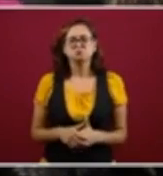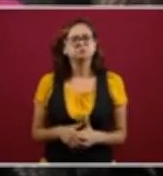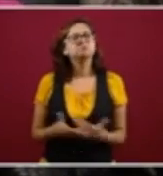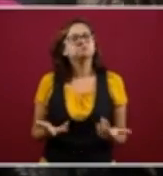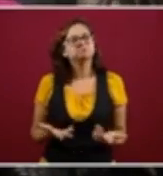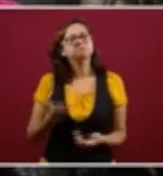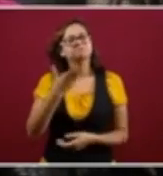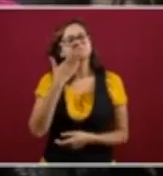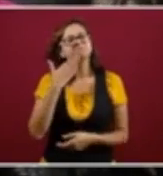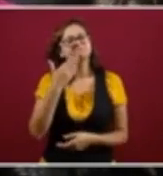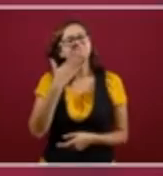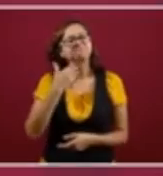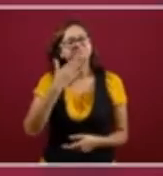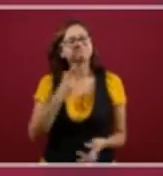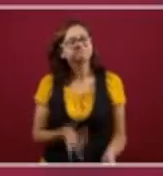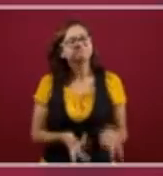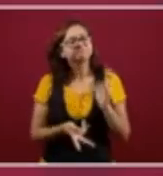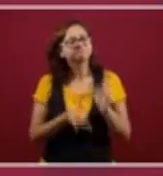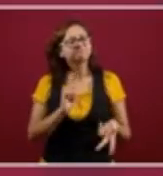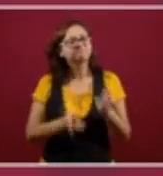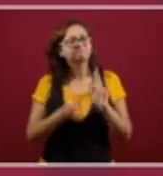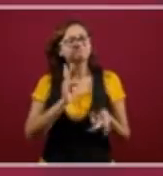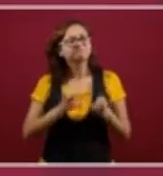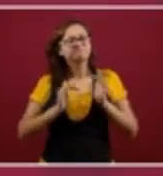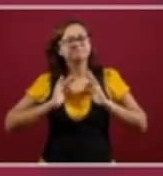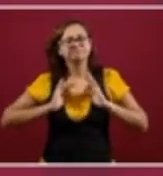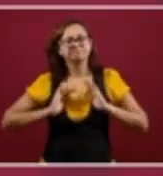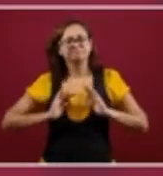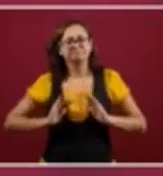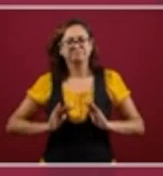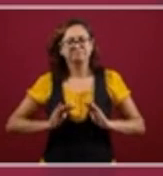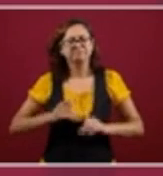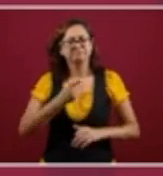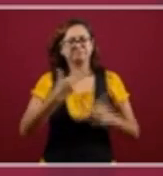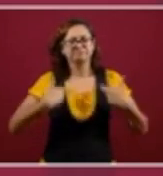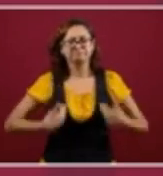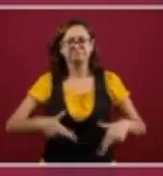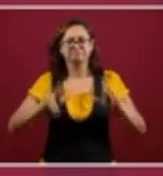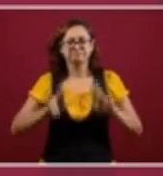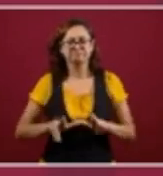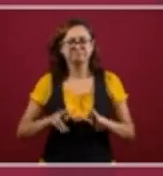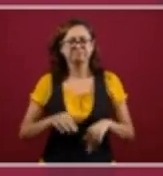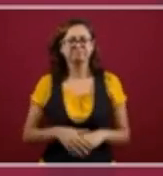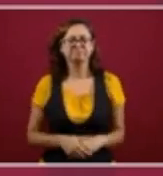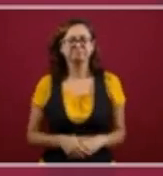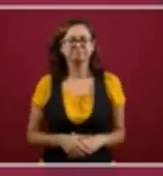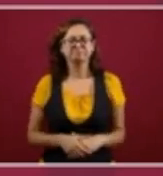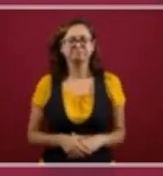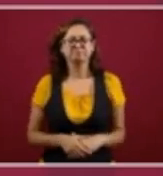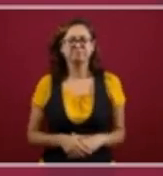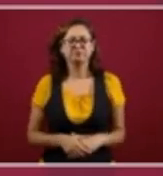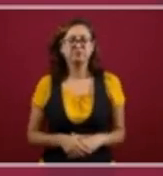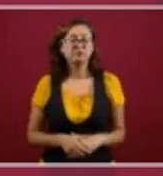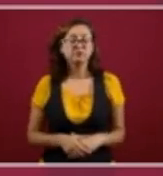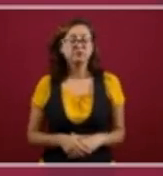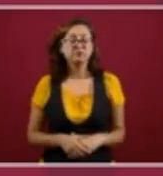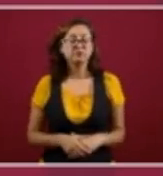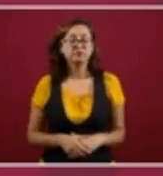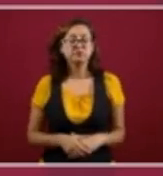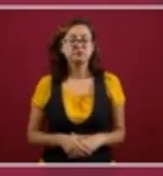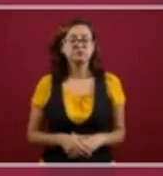muy agradable la plática con este representante de